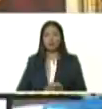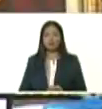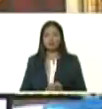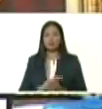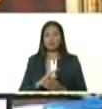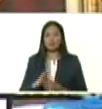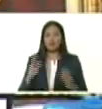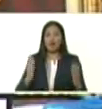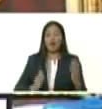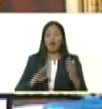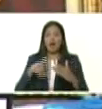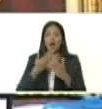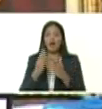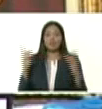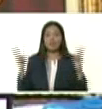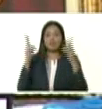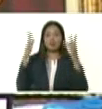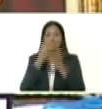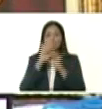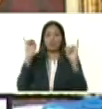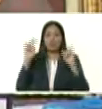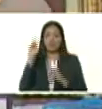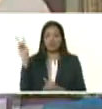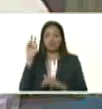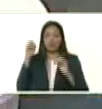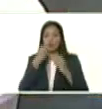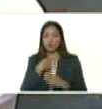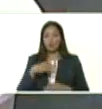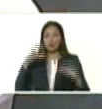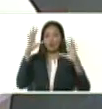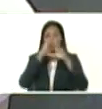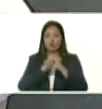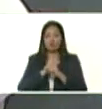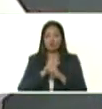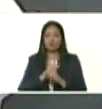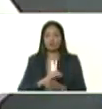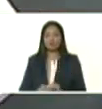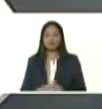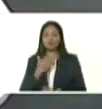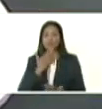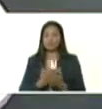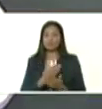Hasta la victoria siempre, Venezuela. Buenas noches, querida patria. Gracias.